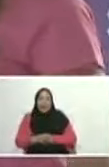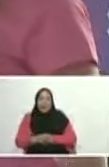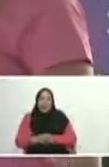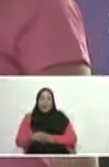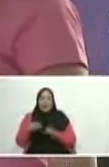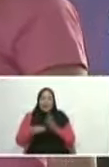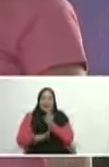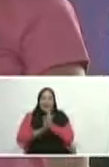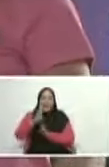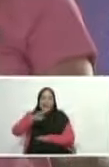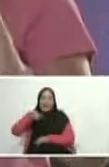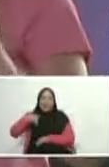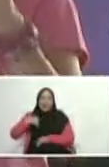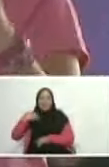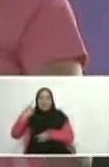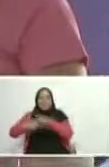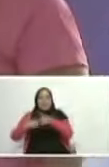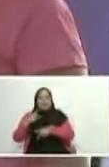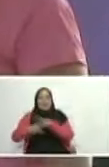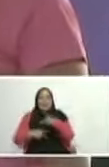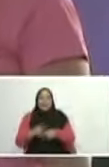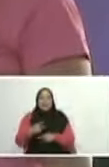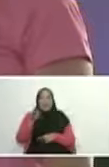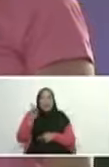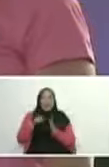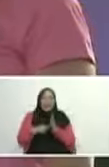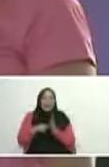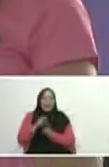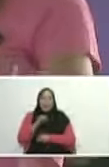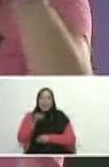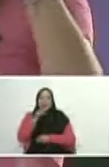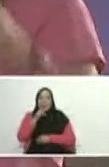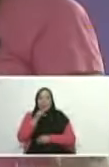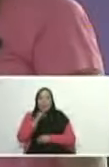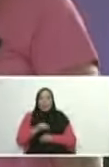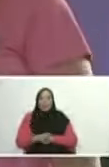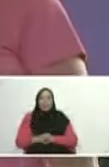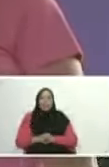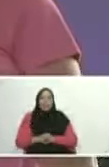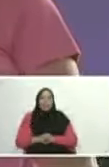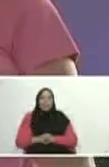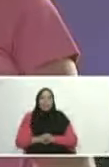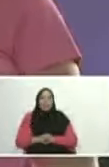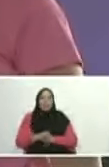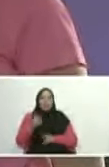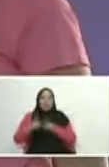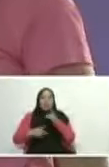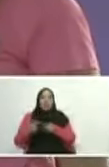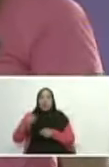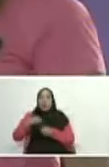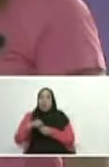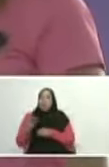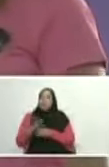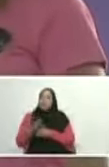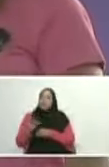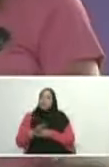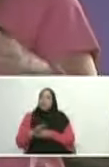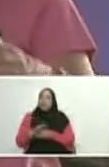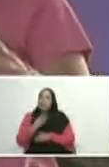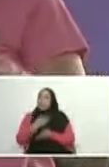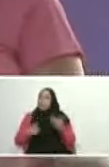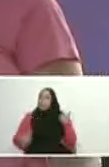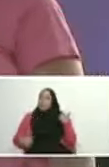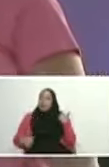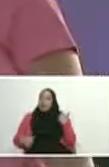organización. Presidente, casi estamos a punto de cumplir la meta que usted nos puso de